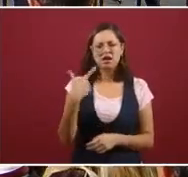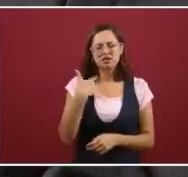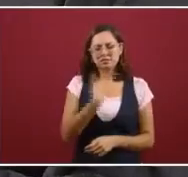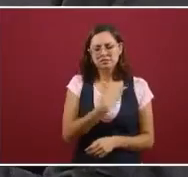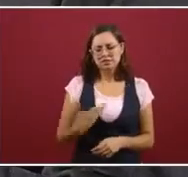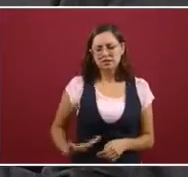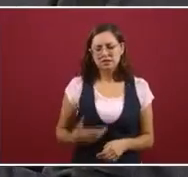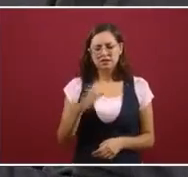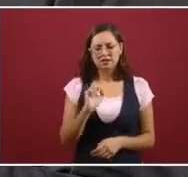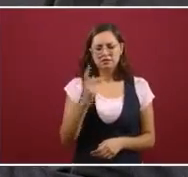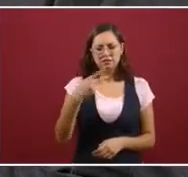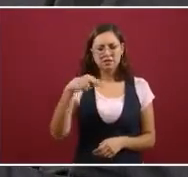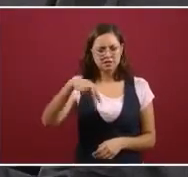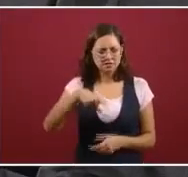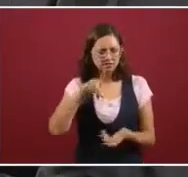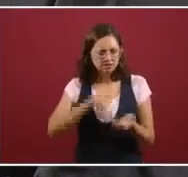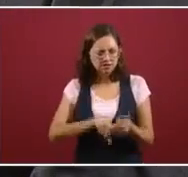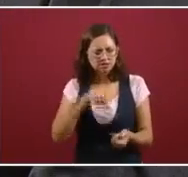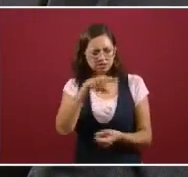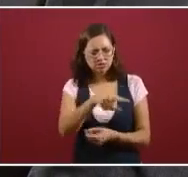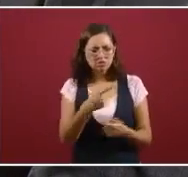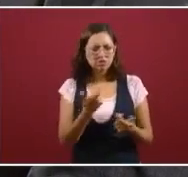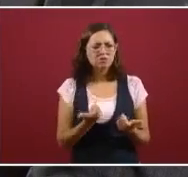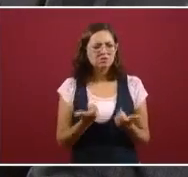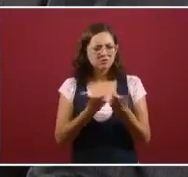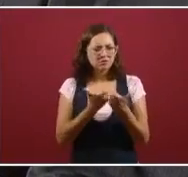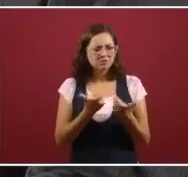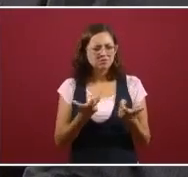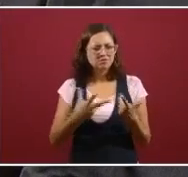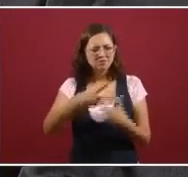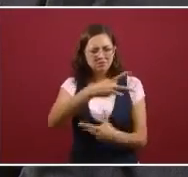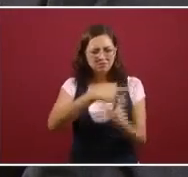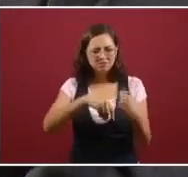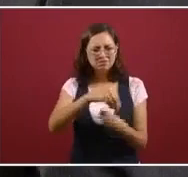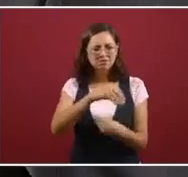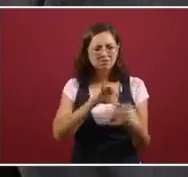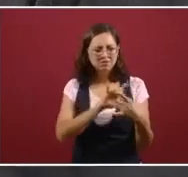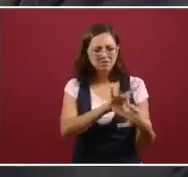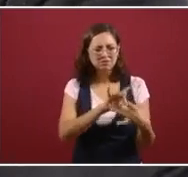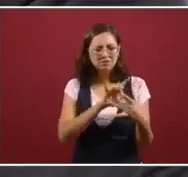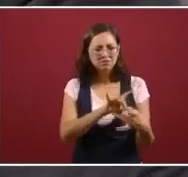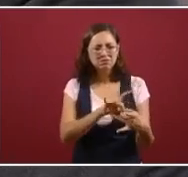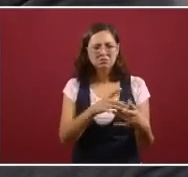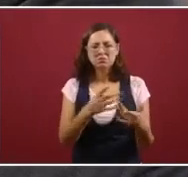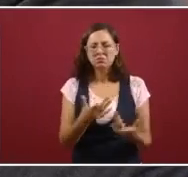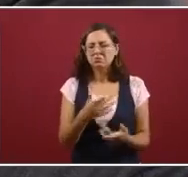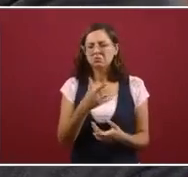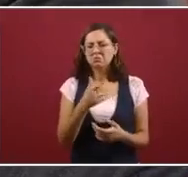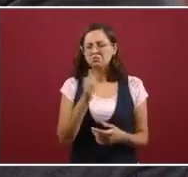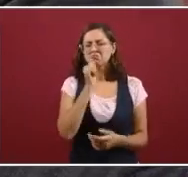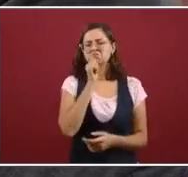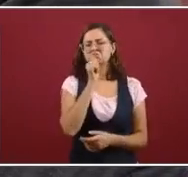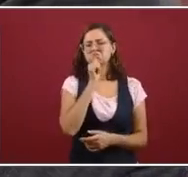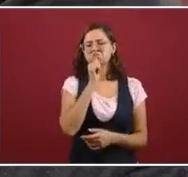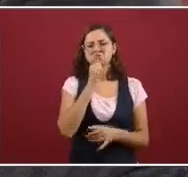No me ha informado sobre este tema Santiago Nieto.